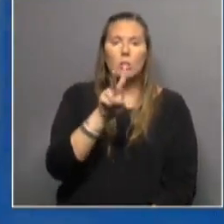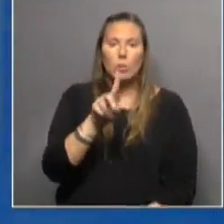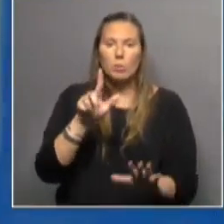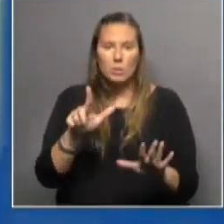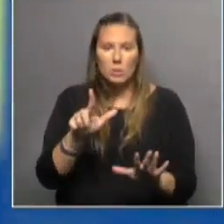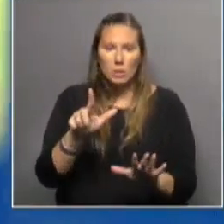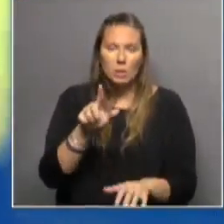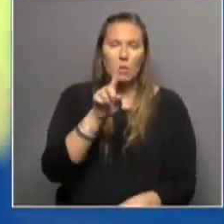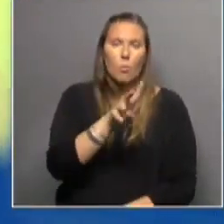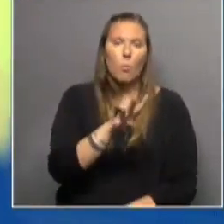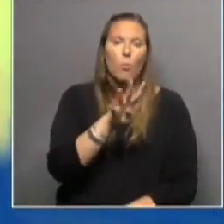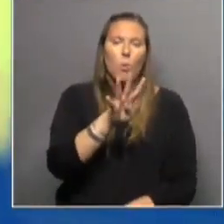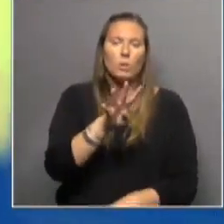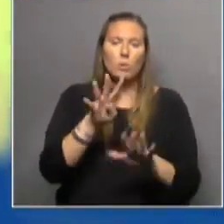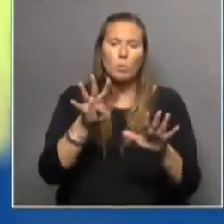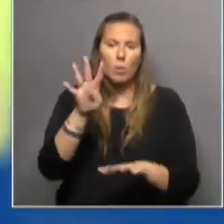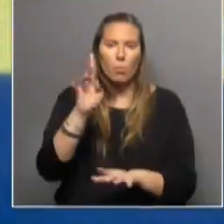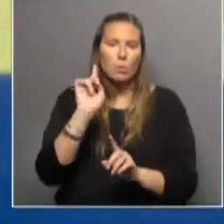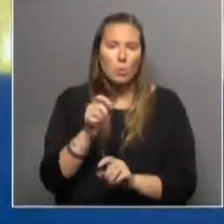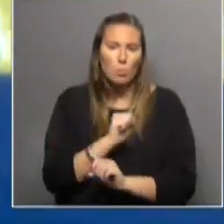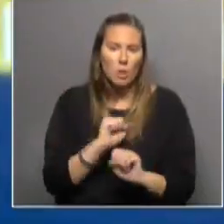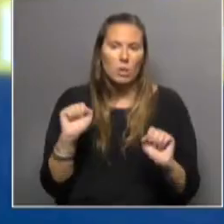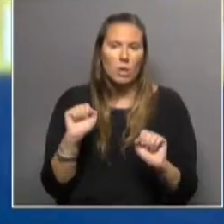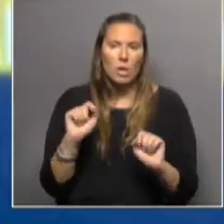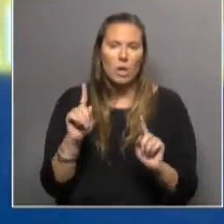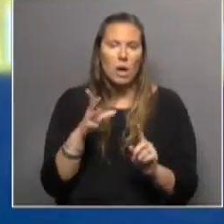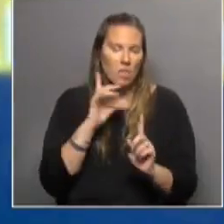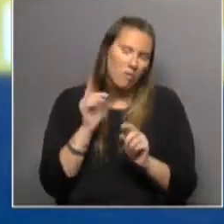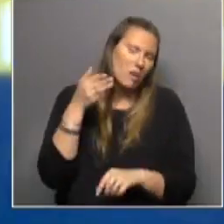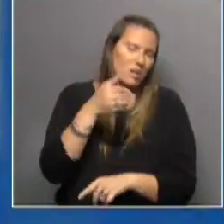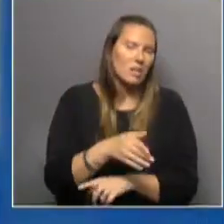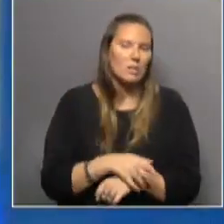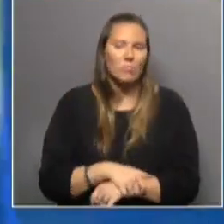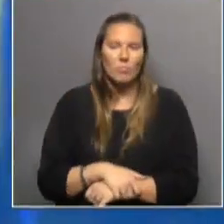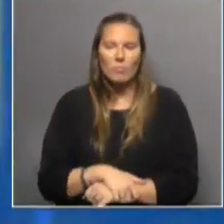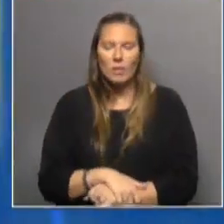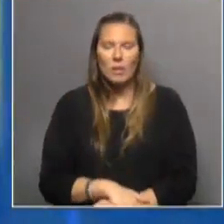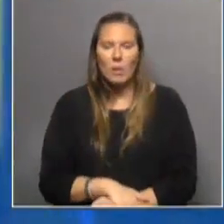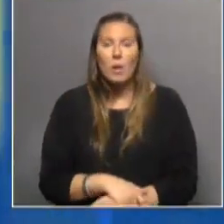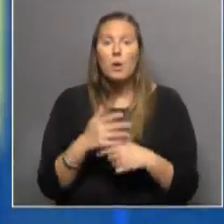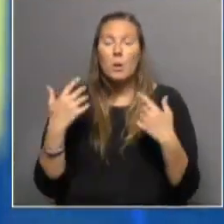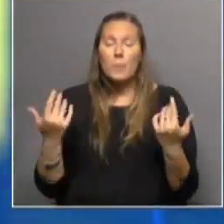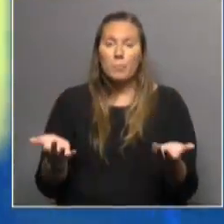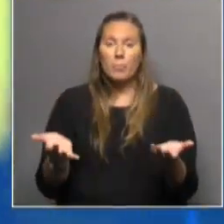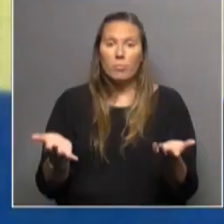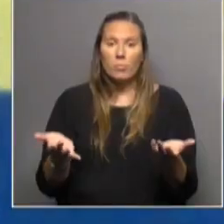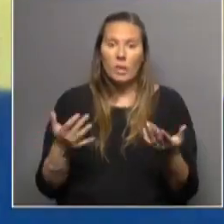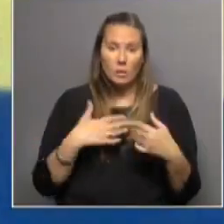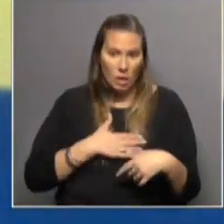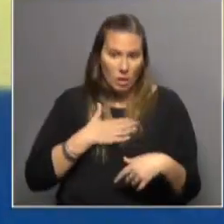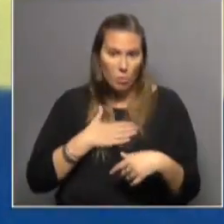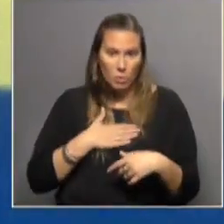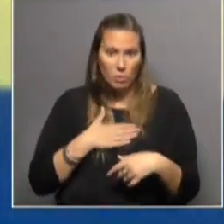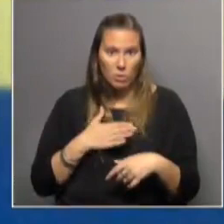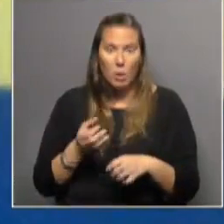entradita al Parque Lecocq, así que, bueno, un recomendable paseo. No hay excusa para no ir. No hay excusa para no ir, exactamente. Bueno, Diego, ¿te parece antes de irte